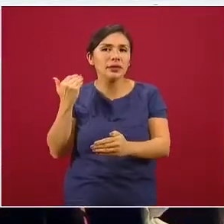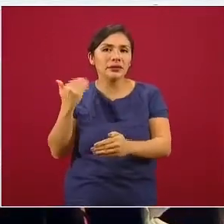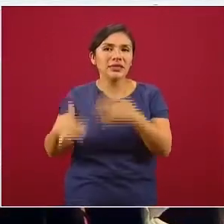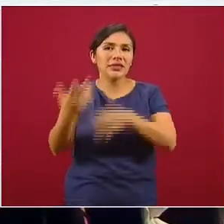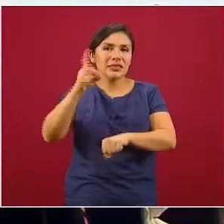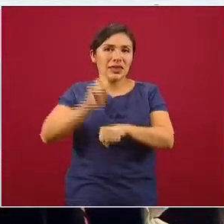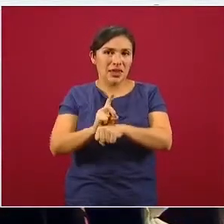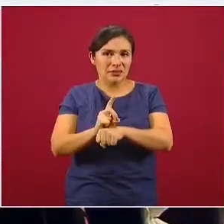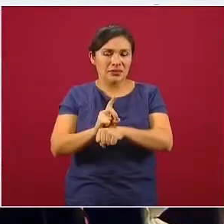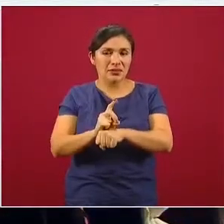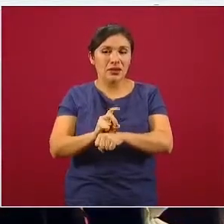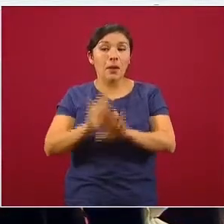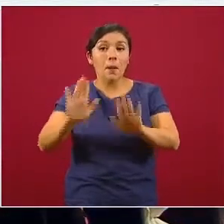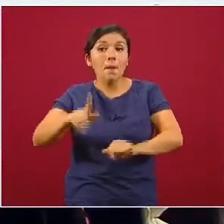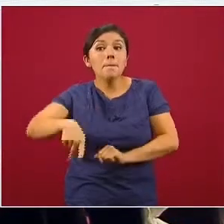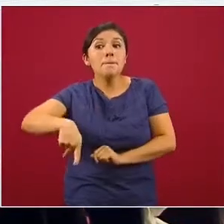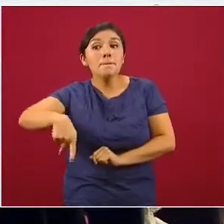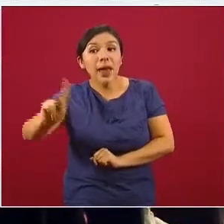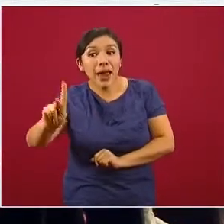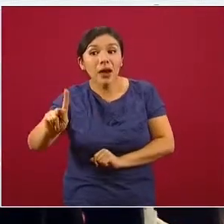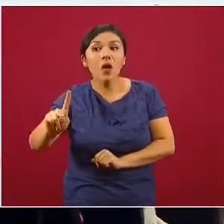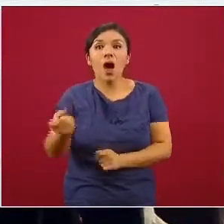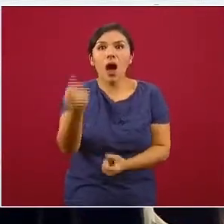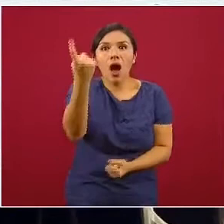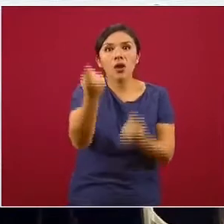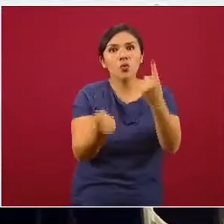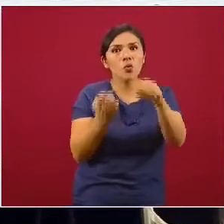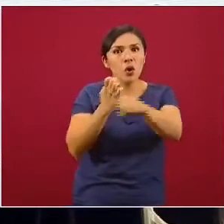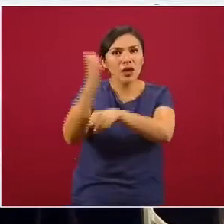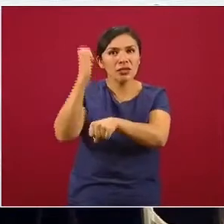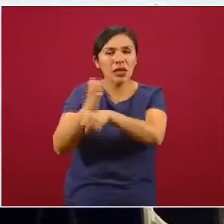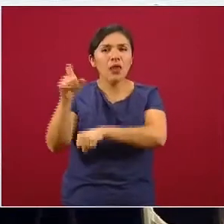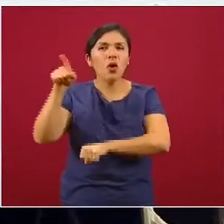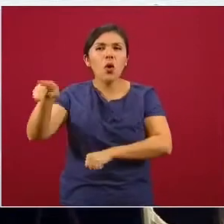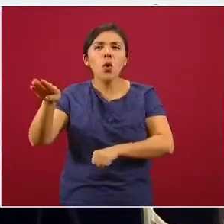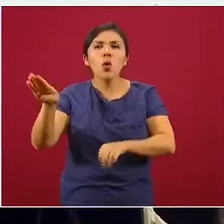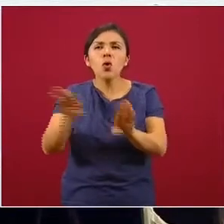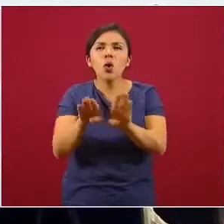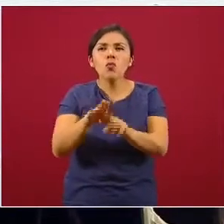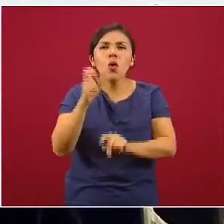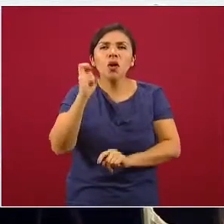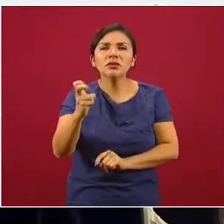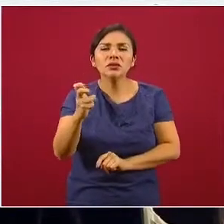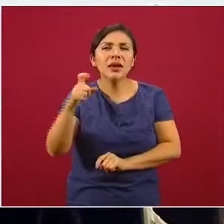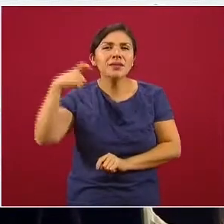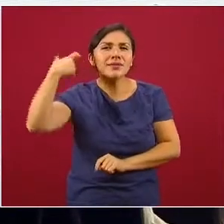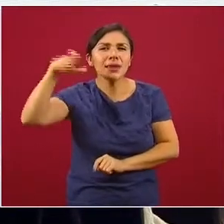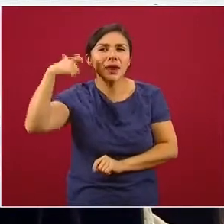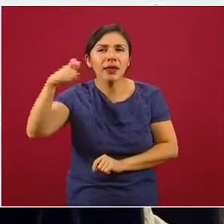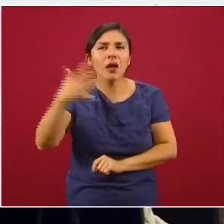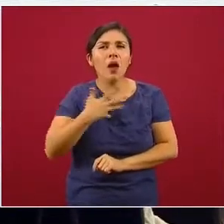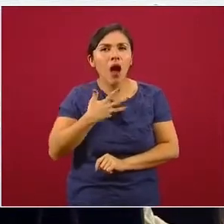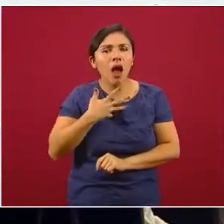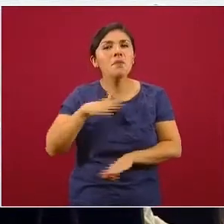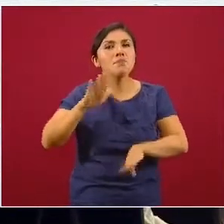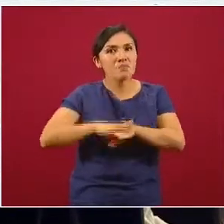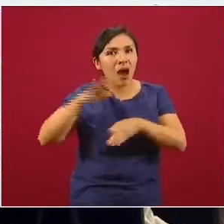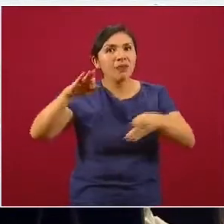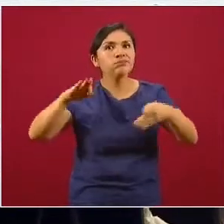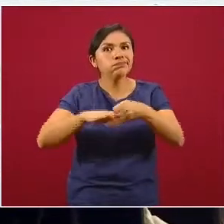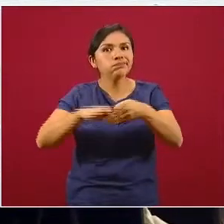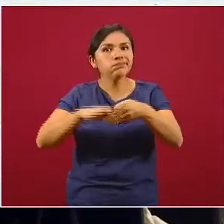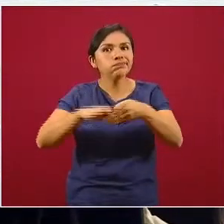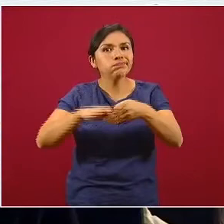previa. Pero si nos vamos a algunas entidades federativas como Querétaro, que ya empiezan a tener un patrón bastante consistente